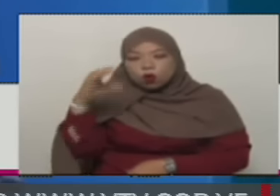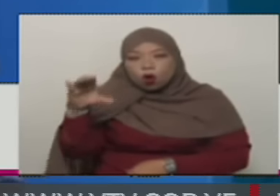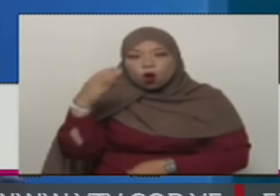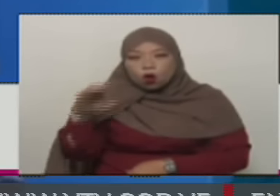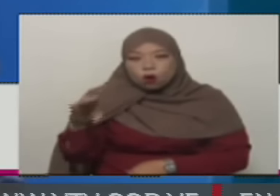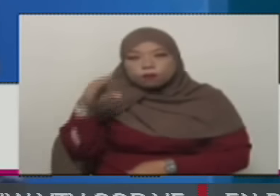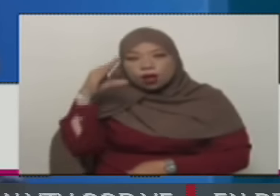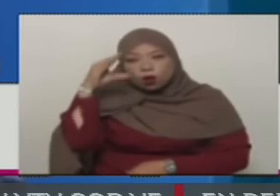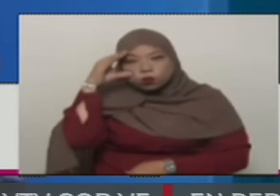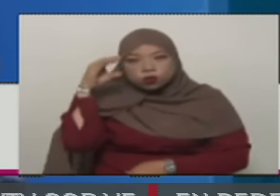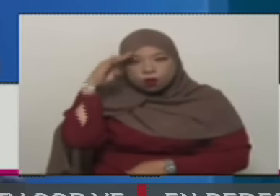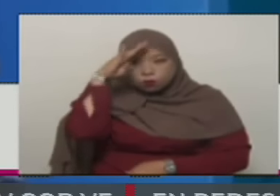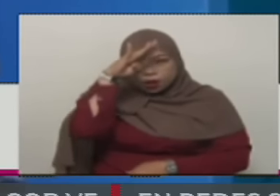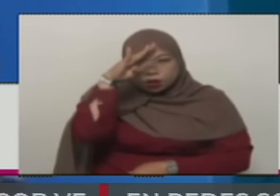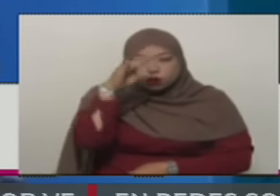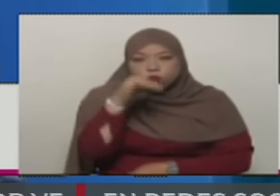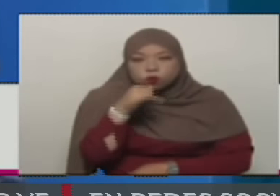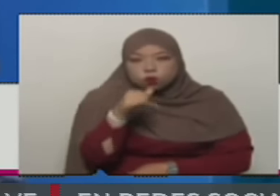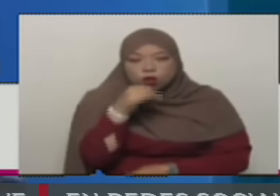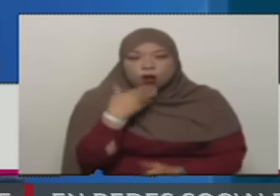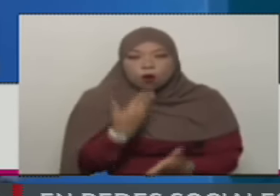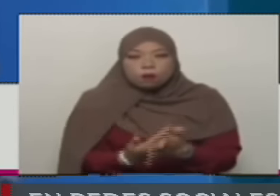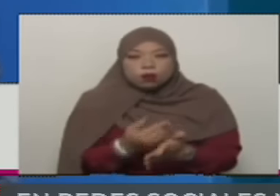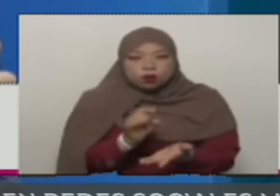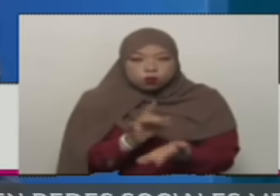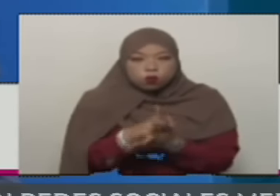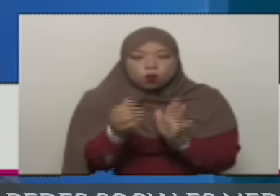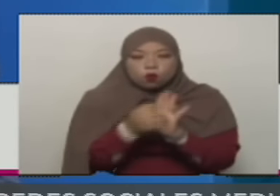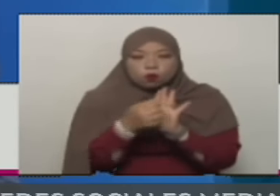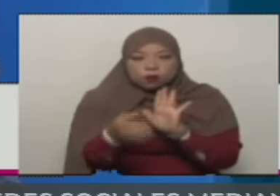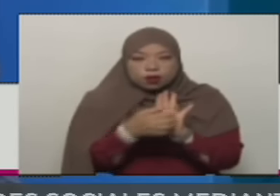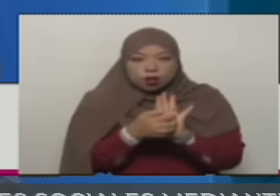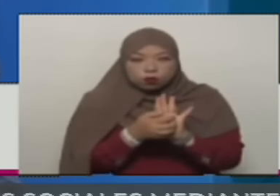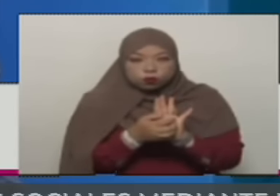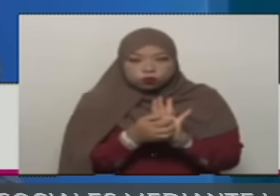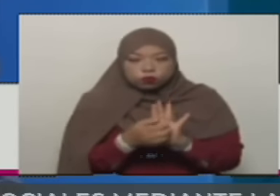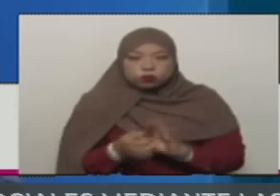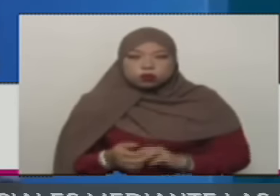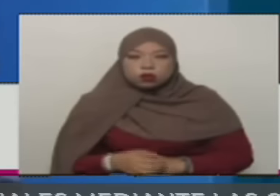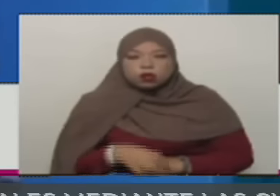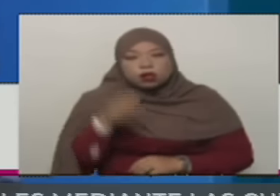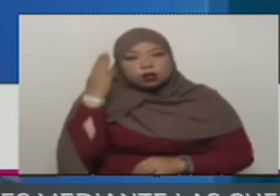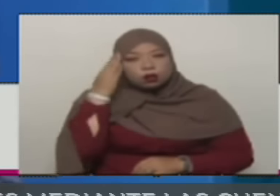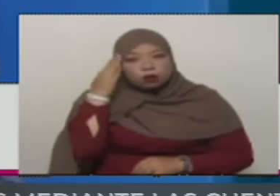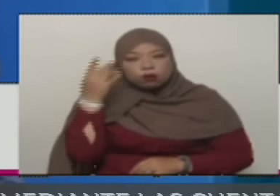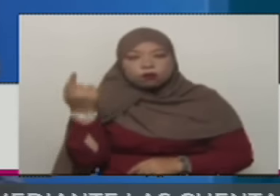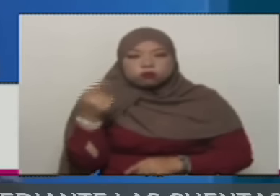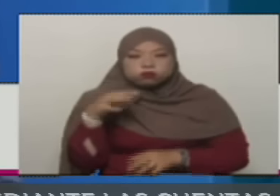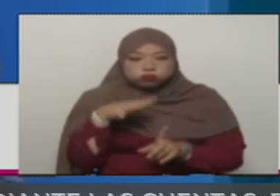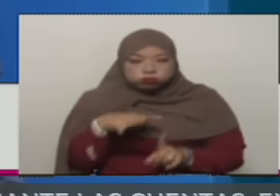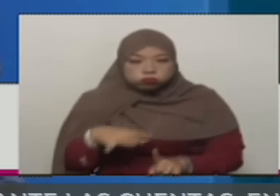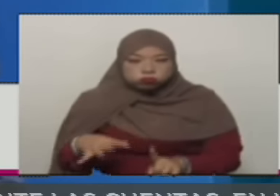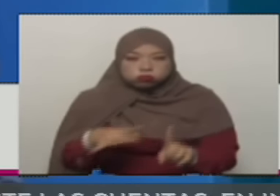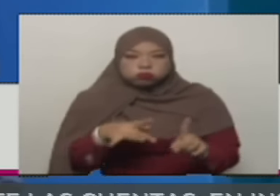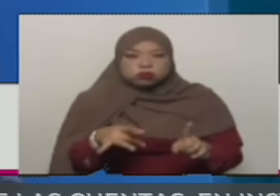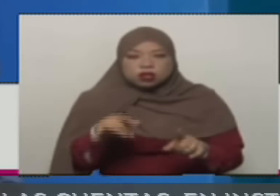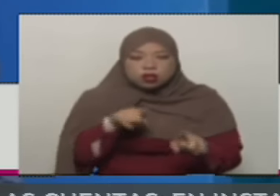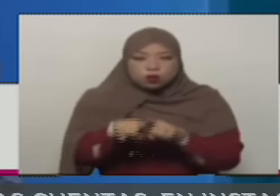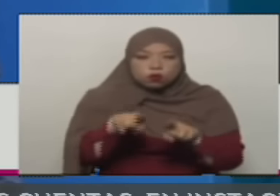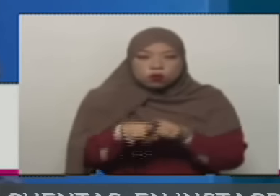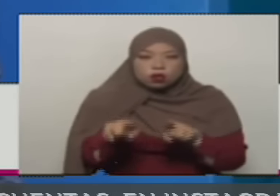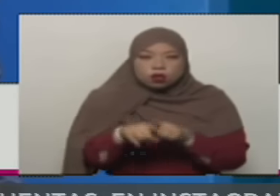tiene un plan para ser destituido y derrocado. Sabemos que también hay conspiraciones y chantajes que se mueven